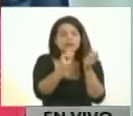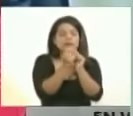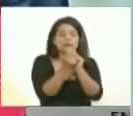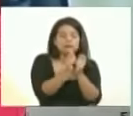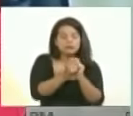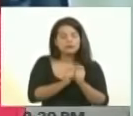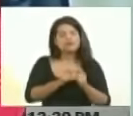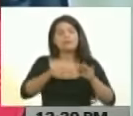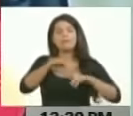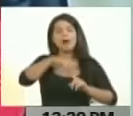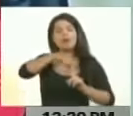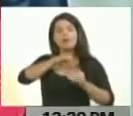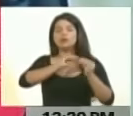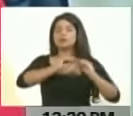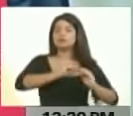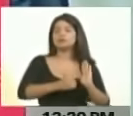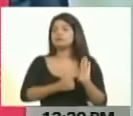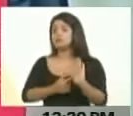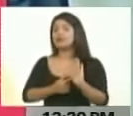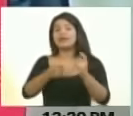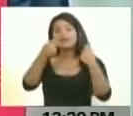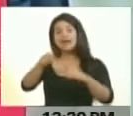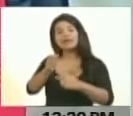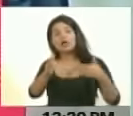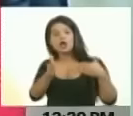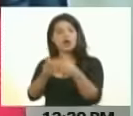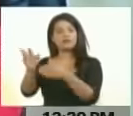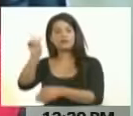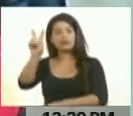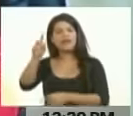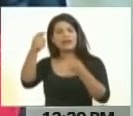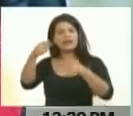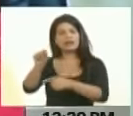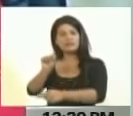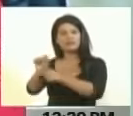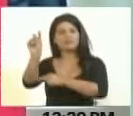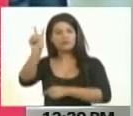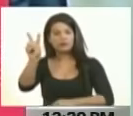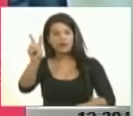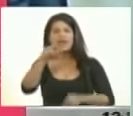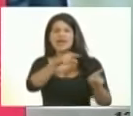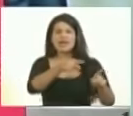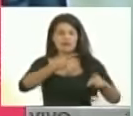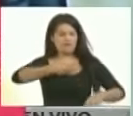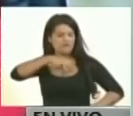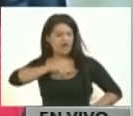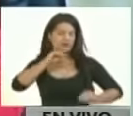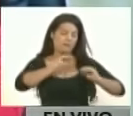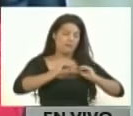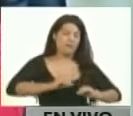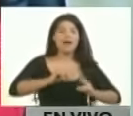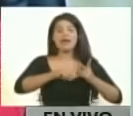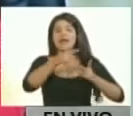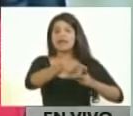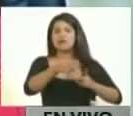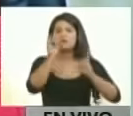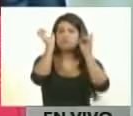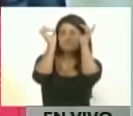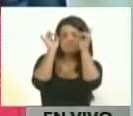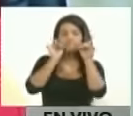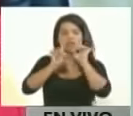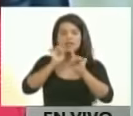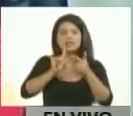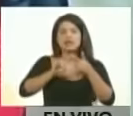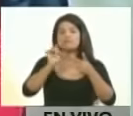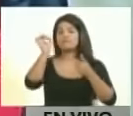nuestra nación, para hostigar a Venezuela mediante falsarias, mediante mentiras, mediante difamaciones